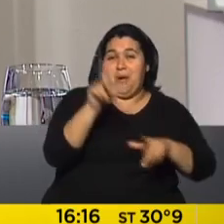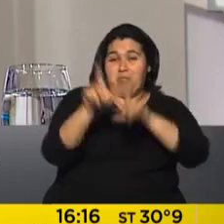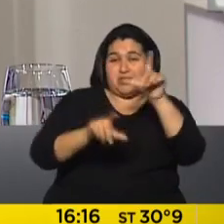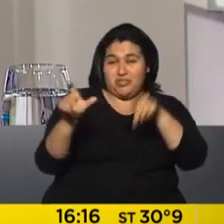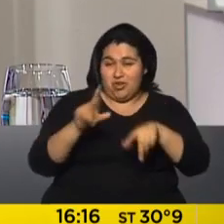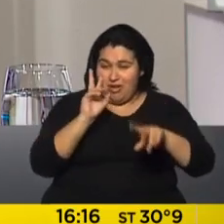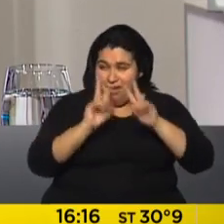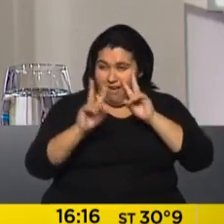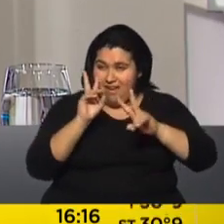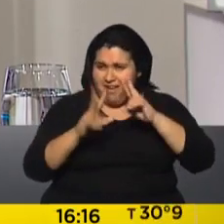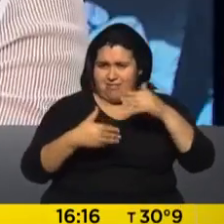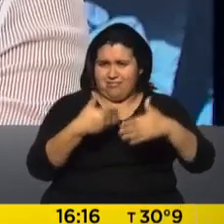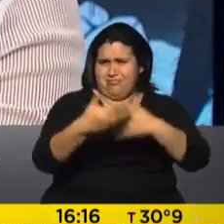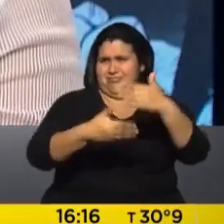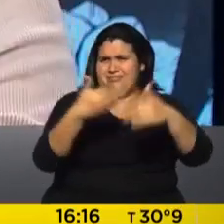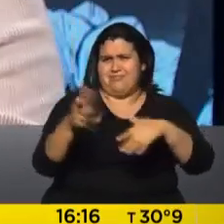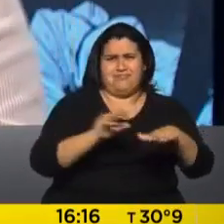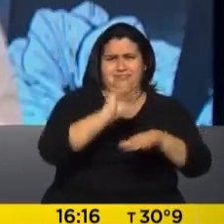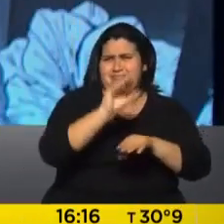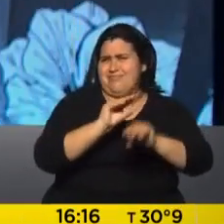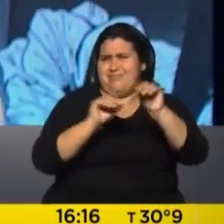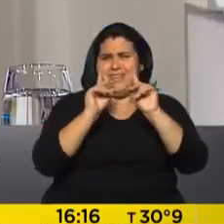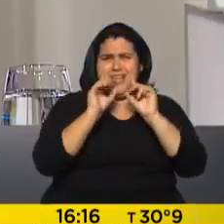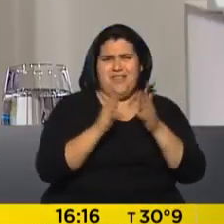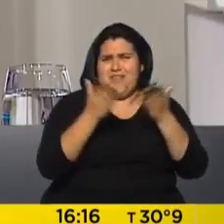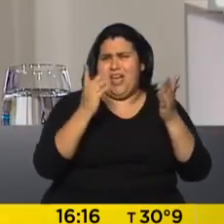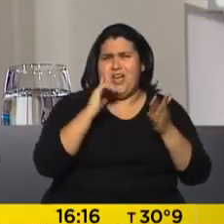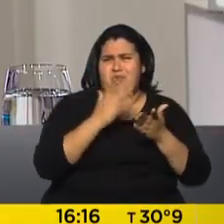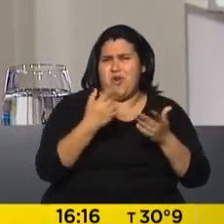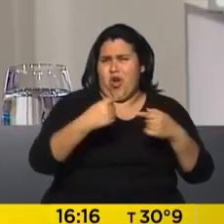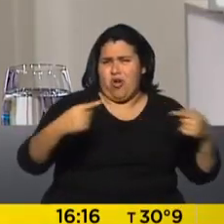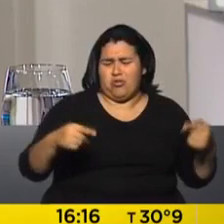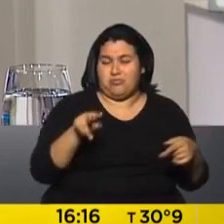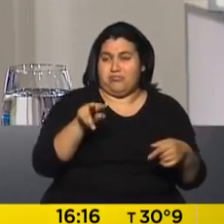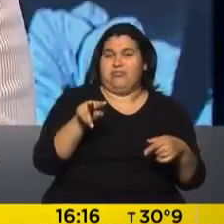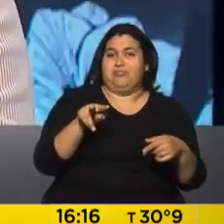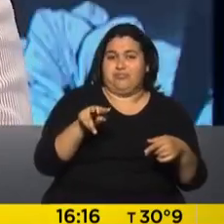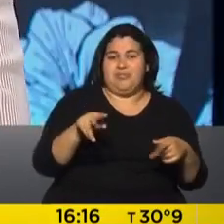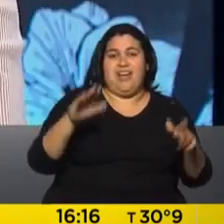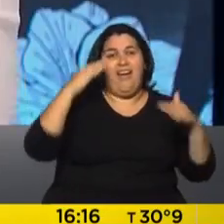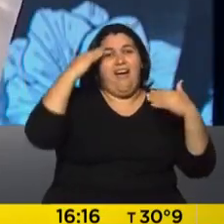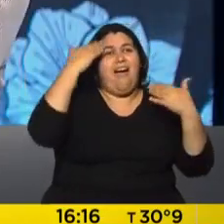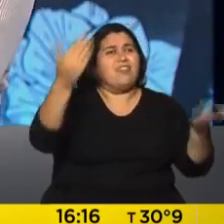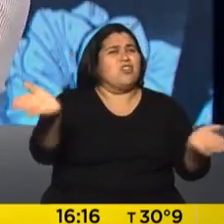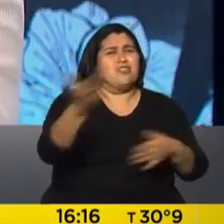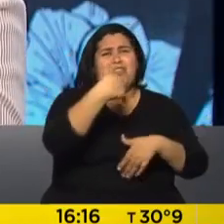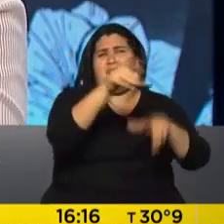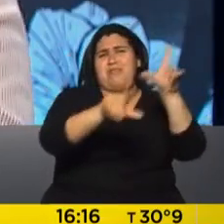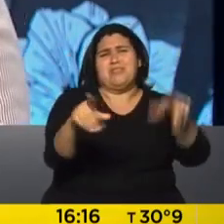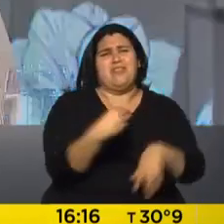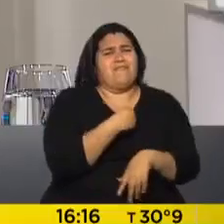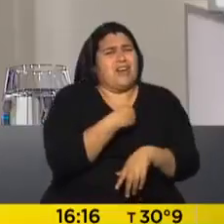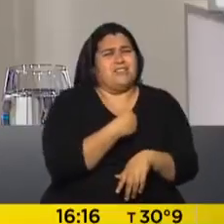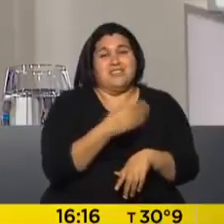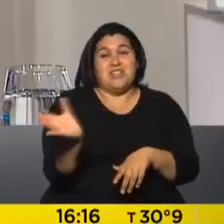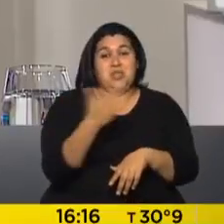que venías vía redes sociales, sí. Generó un revuelo impresionante. Les mando un beso grande a todos los fans. Me escribió de todo el mundo país. Para